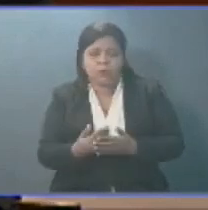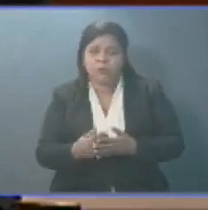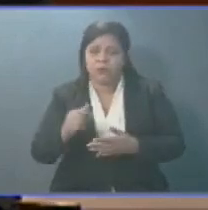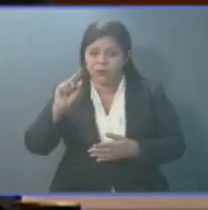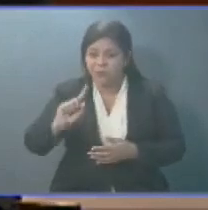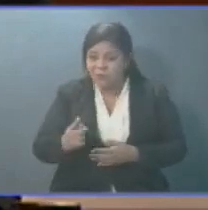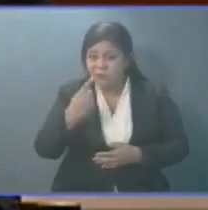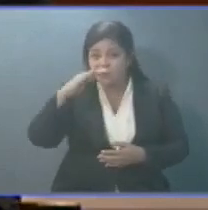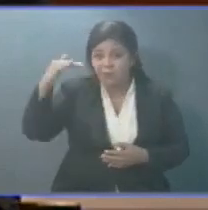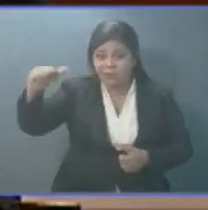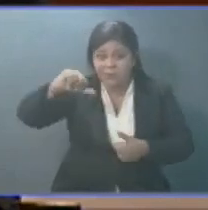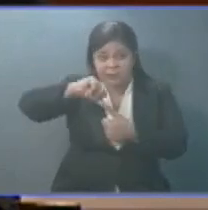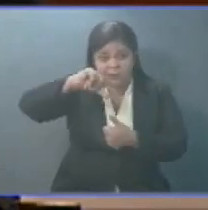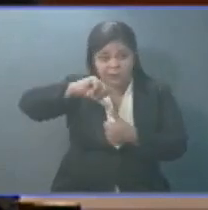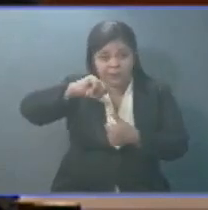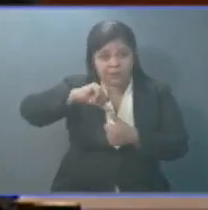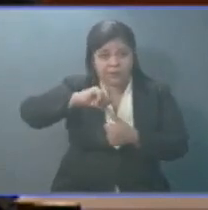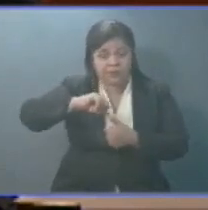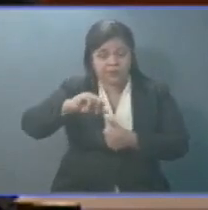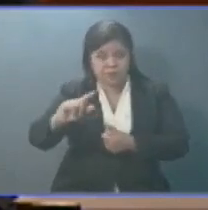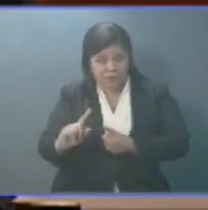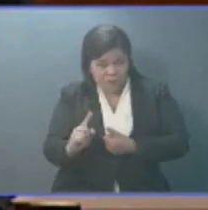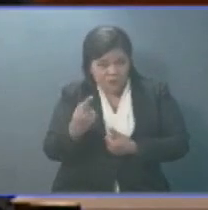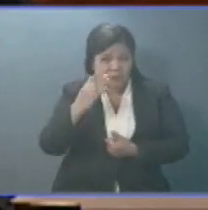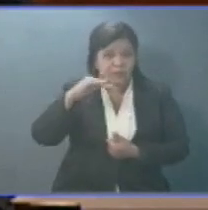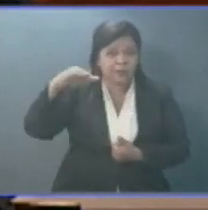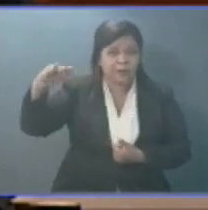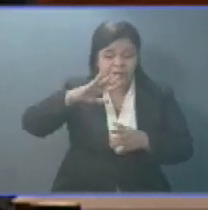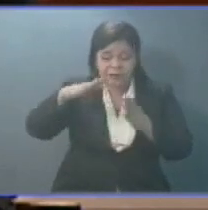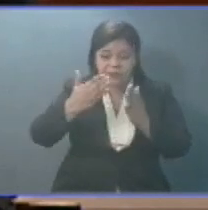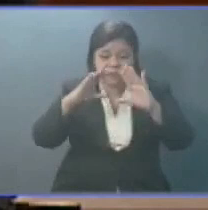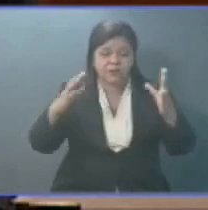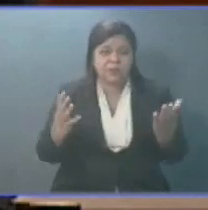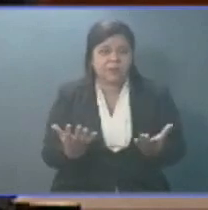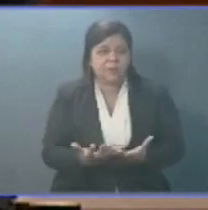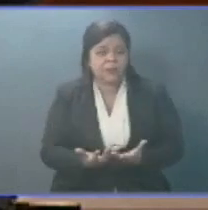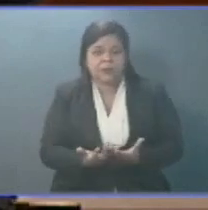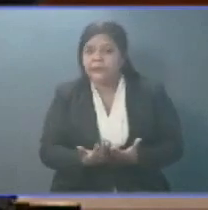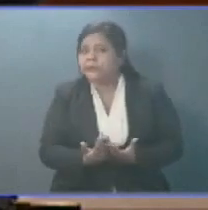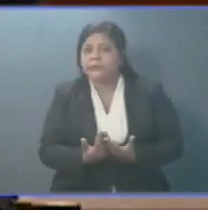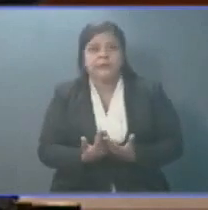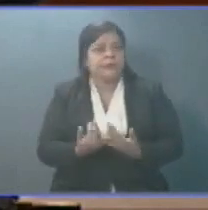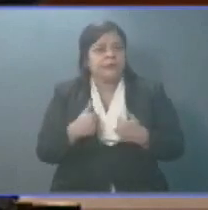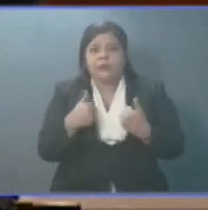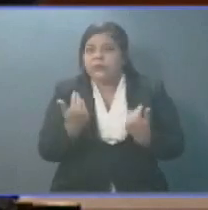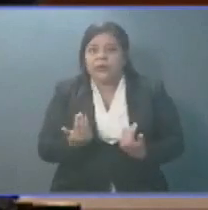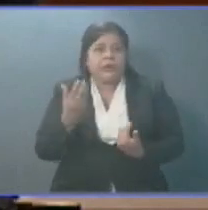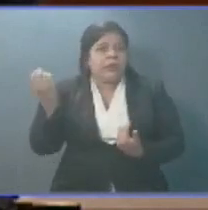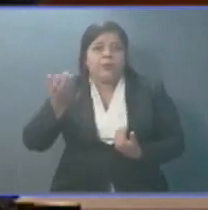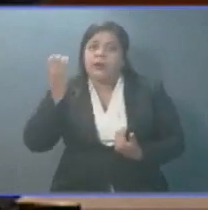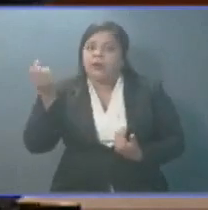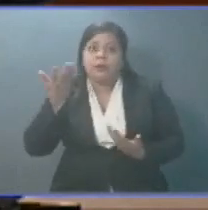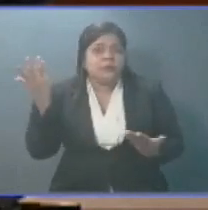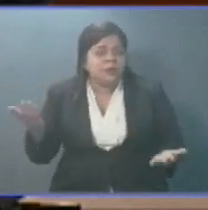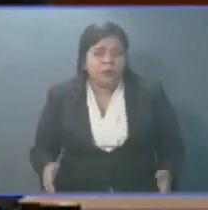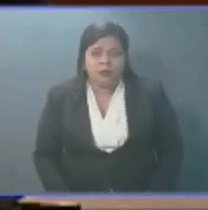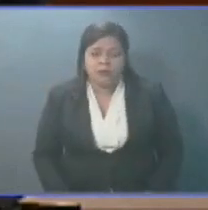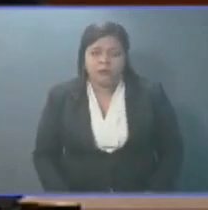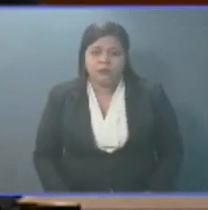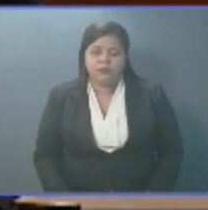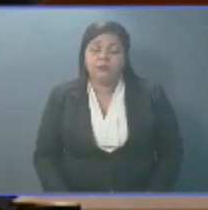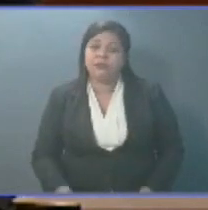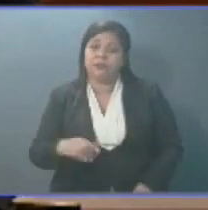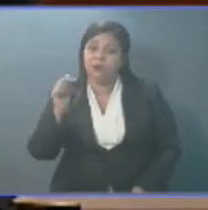centroamérica y uno de los únicos países a nivel mundial que no cuenta por un estado de emergencia no